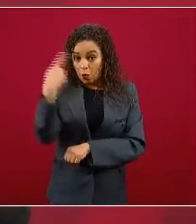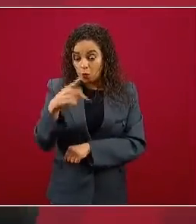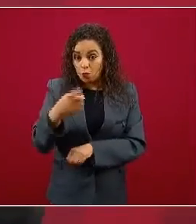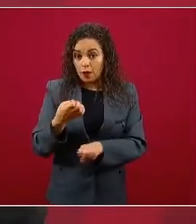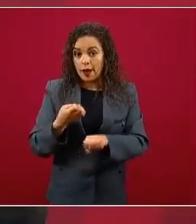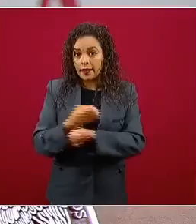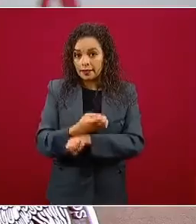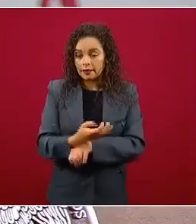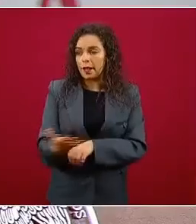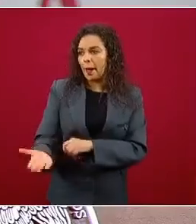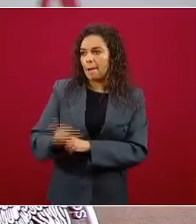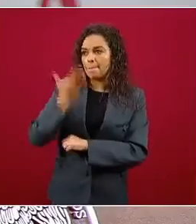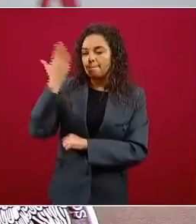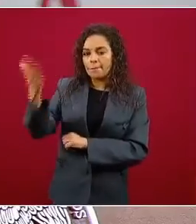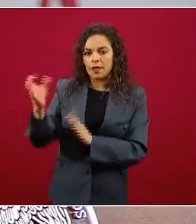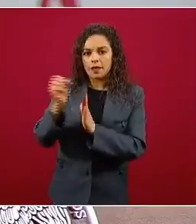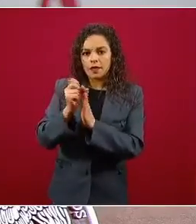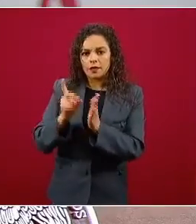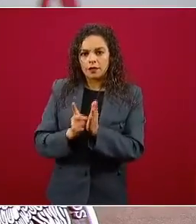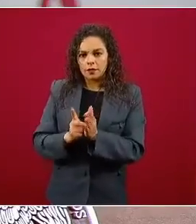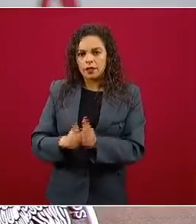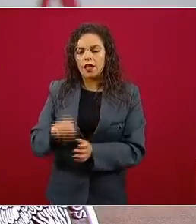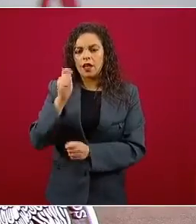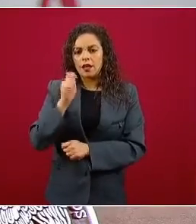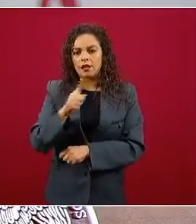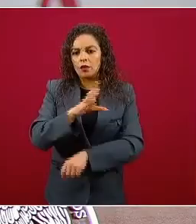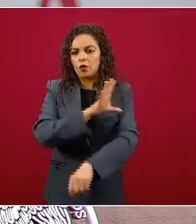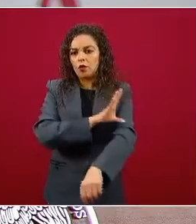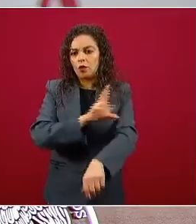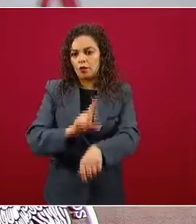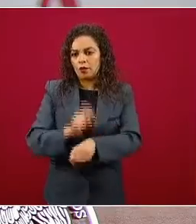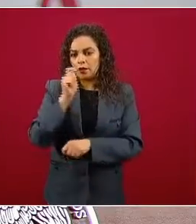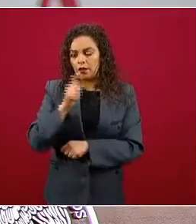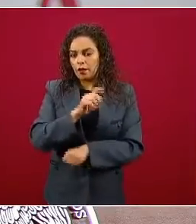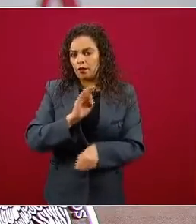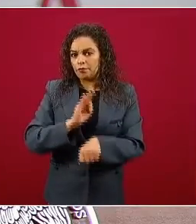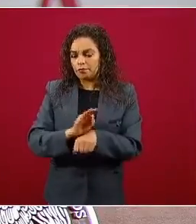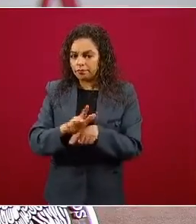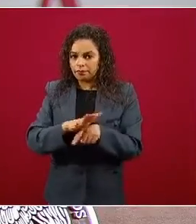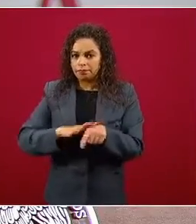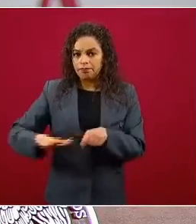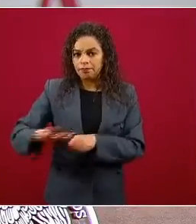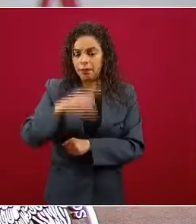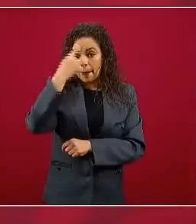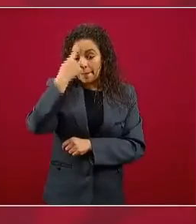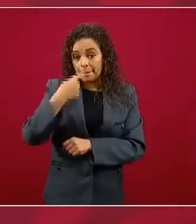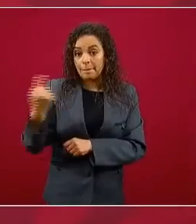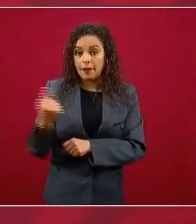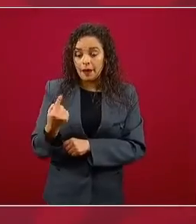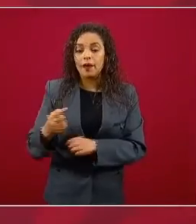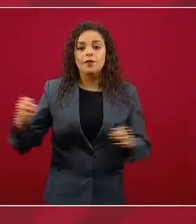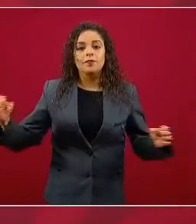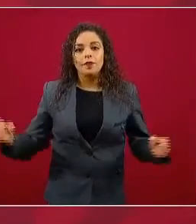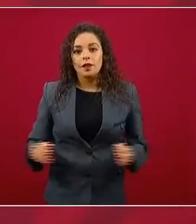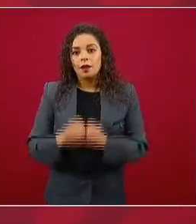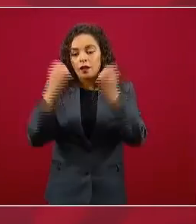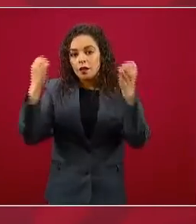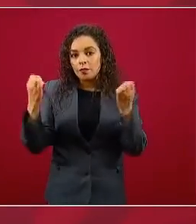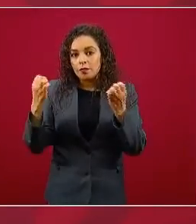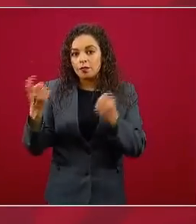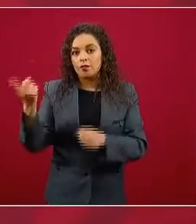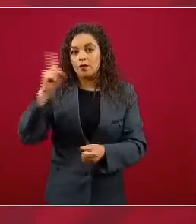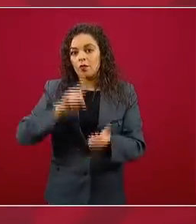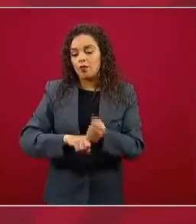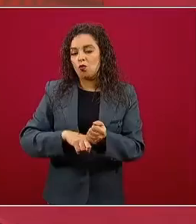una solicitud a la Coordinación Nacional de Protección Civil de una declaratoria de emergencia o de desastre. Esa